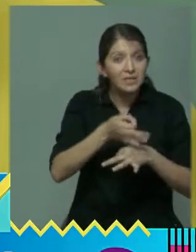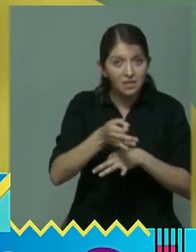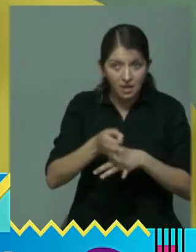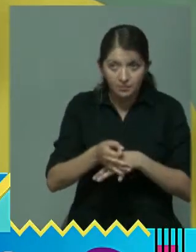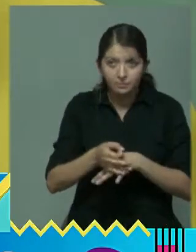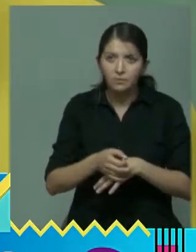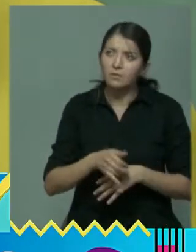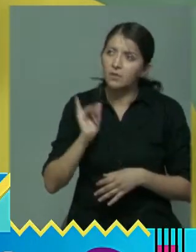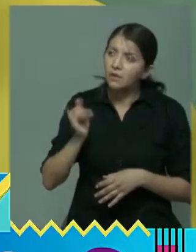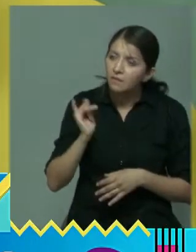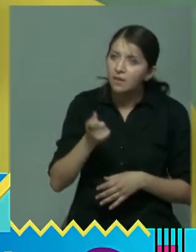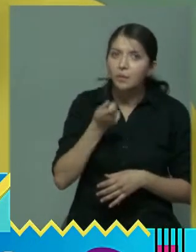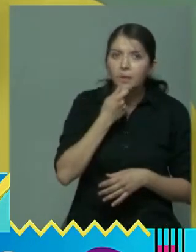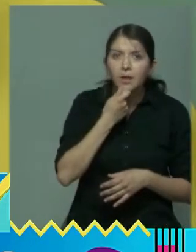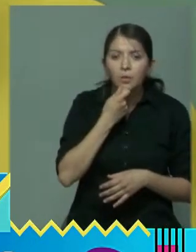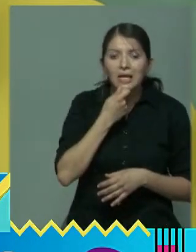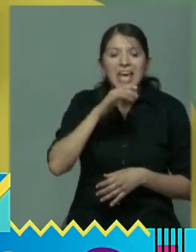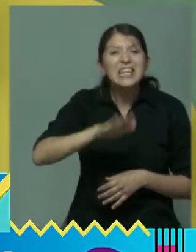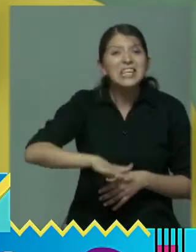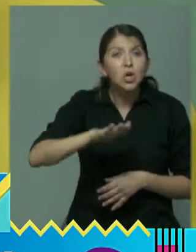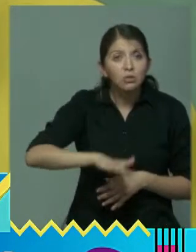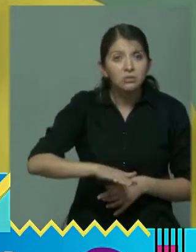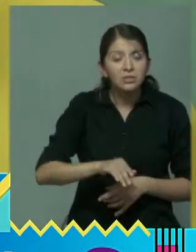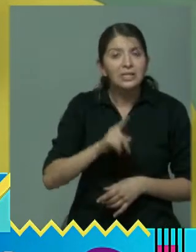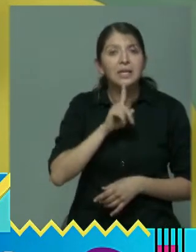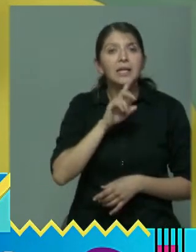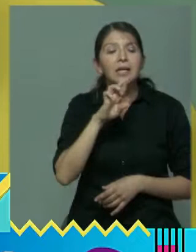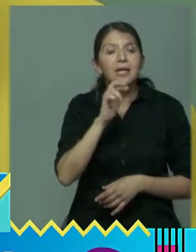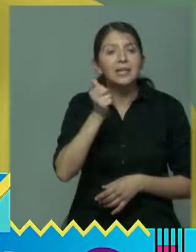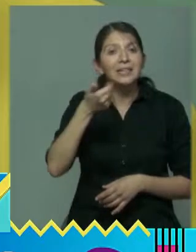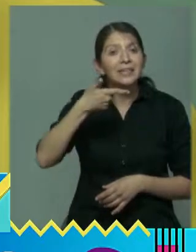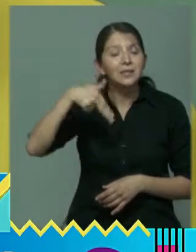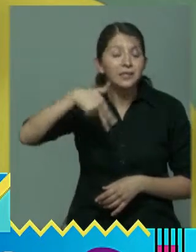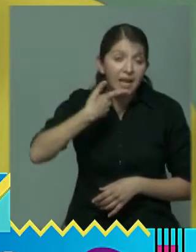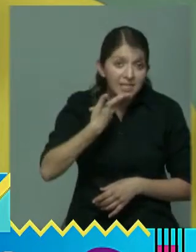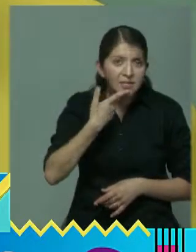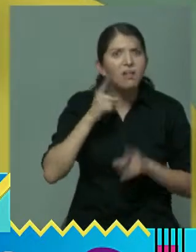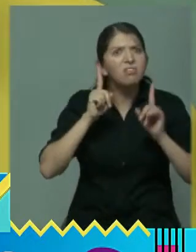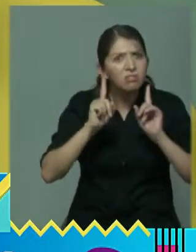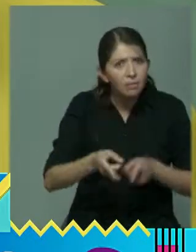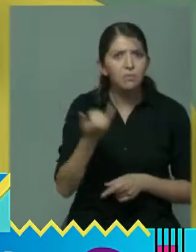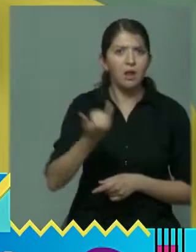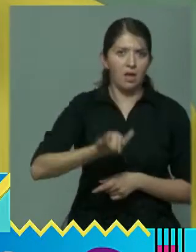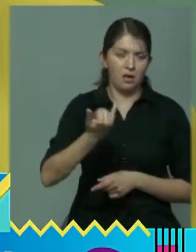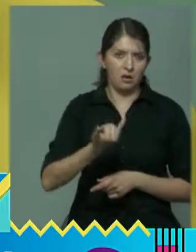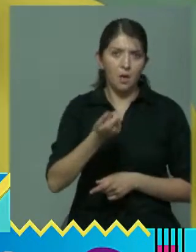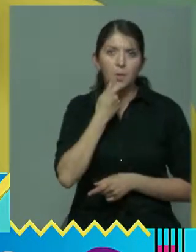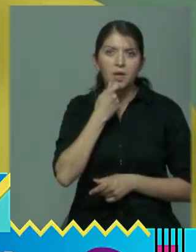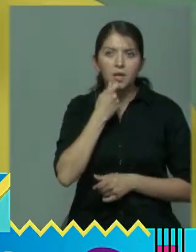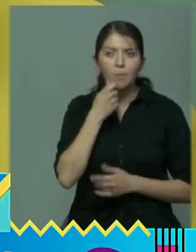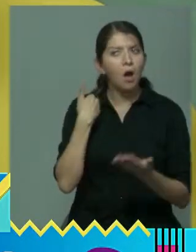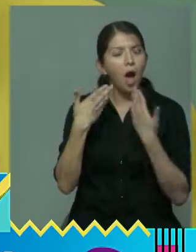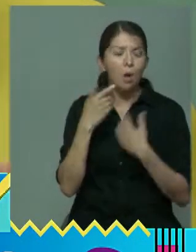la cuestión. Y porque existen las infancias trans también. Entonces, si no lo hablamos, vamos a seguir ocultando. Y si seguimos